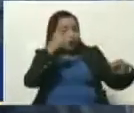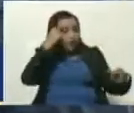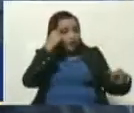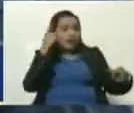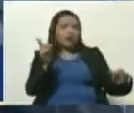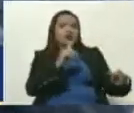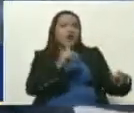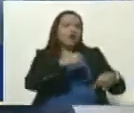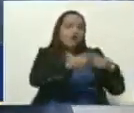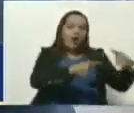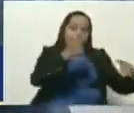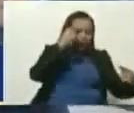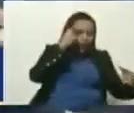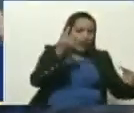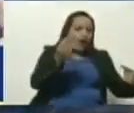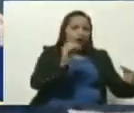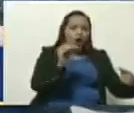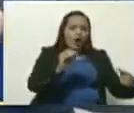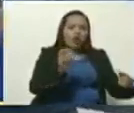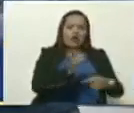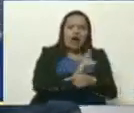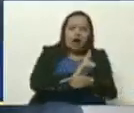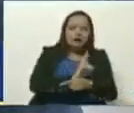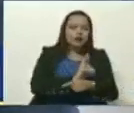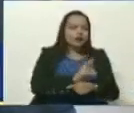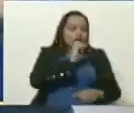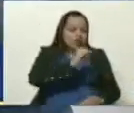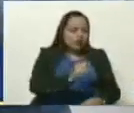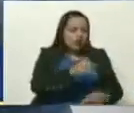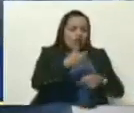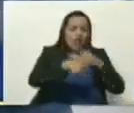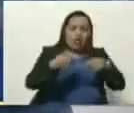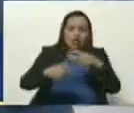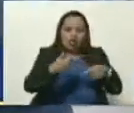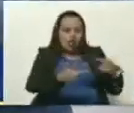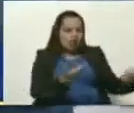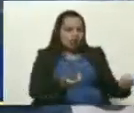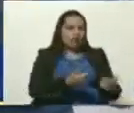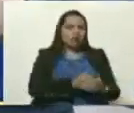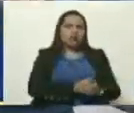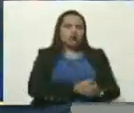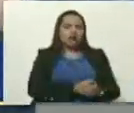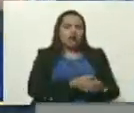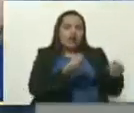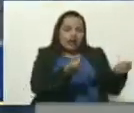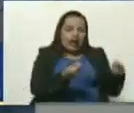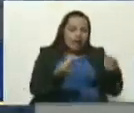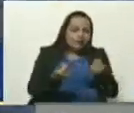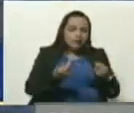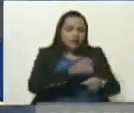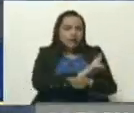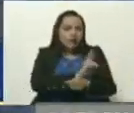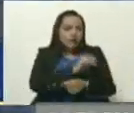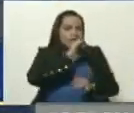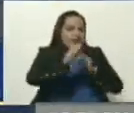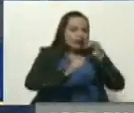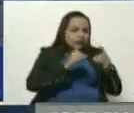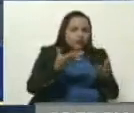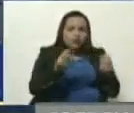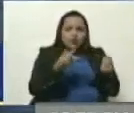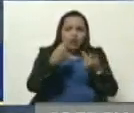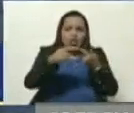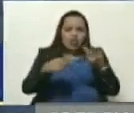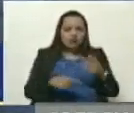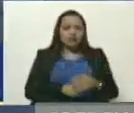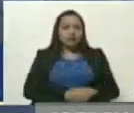siquiera el diarismo, sino el segundismo, valga la palabra. O sea, segundo tras segundo cambiante la información. Entonces,